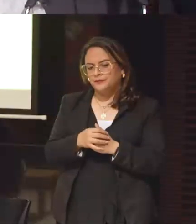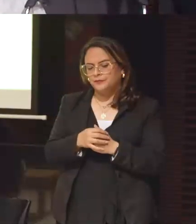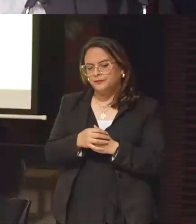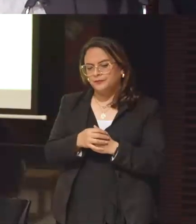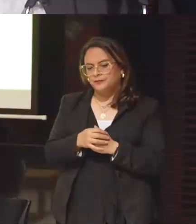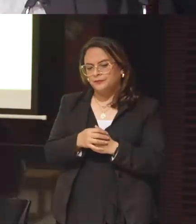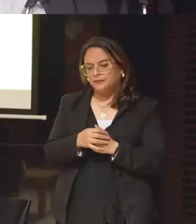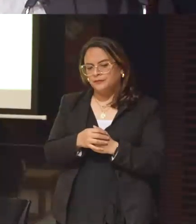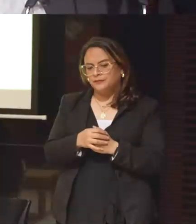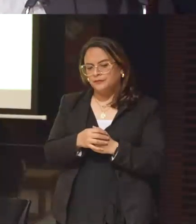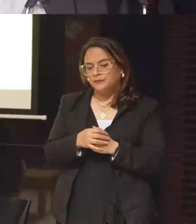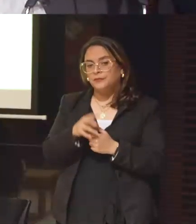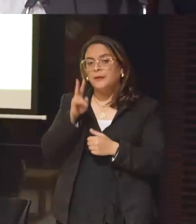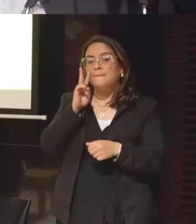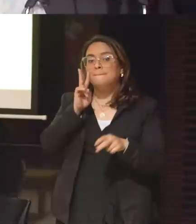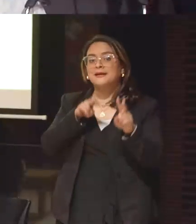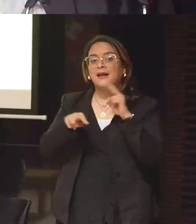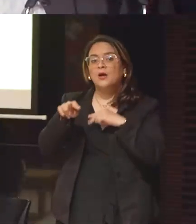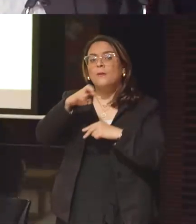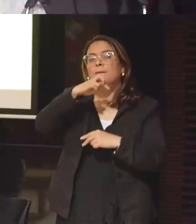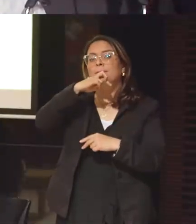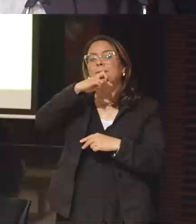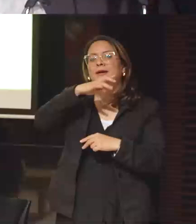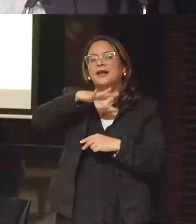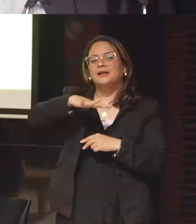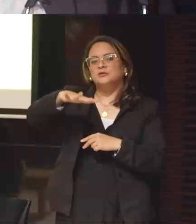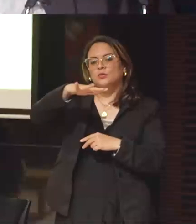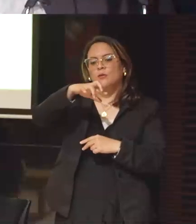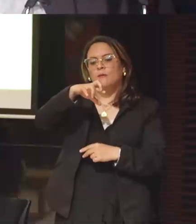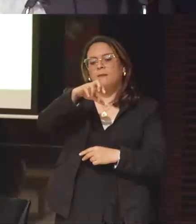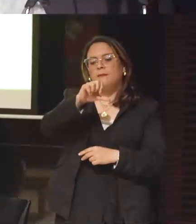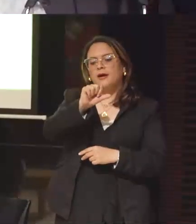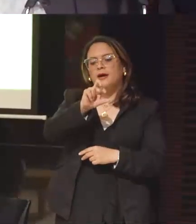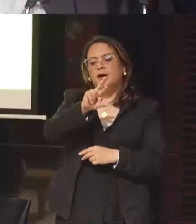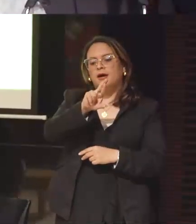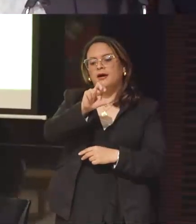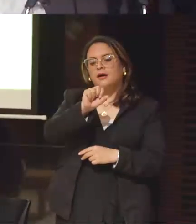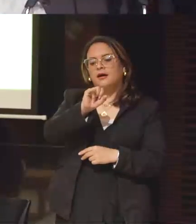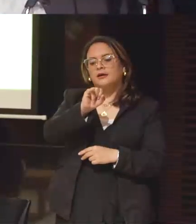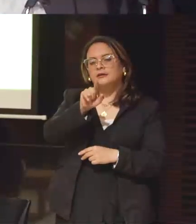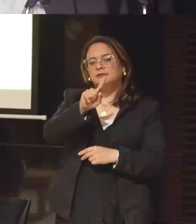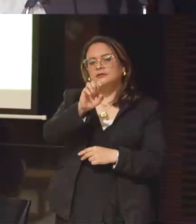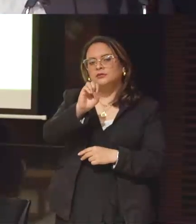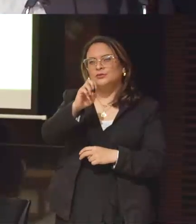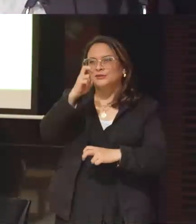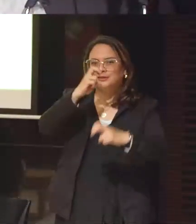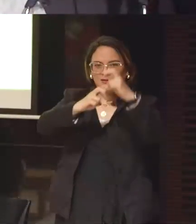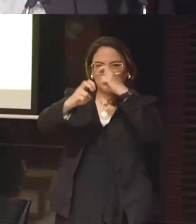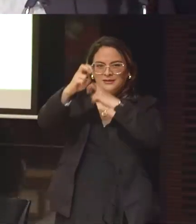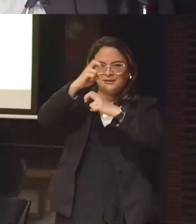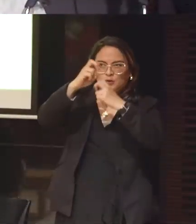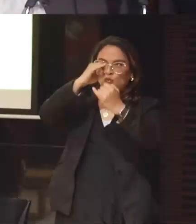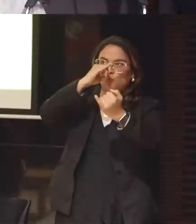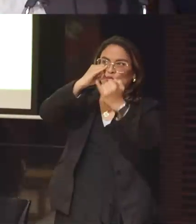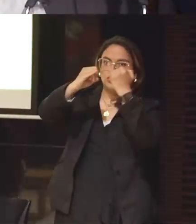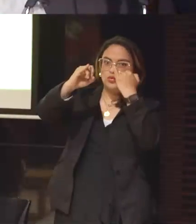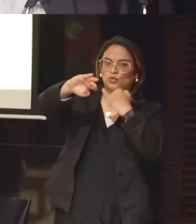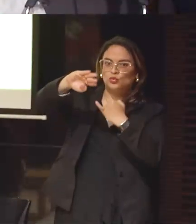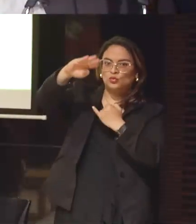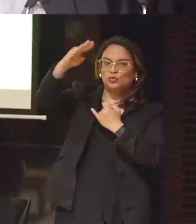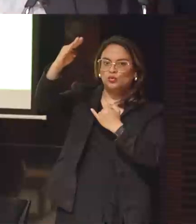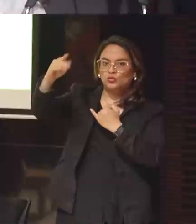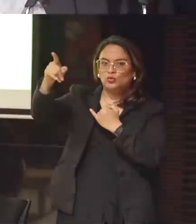el Mirador del Paraíso, que es la última estación arriba del Transmilenio, era una pelea entre los del